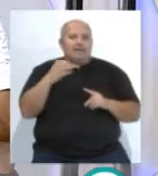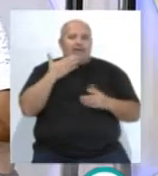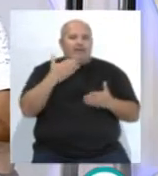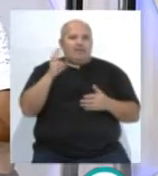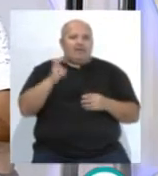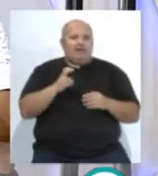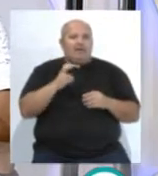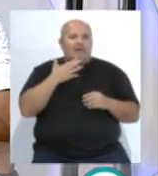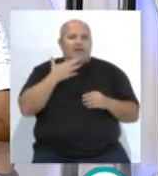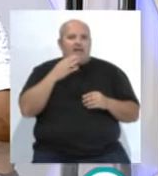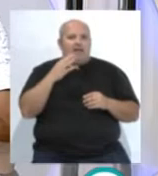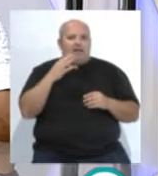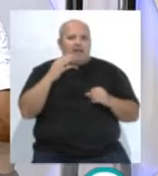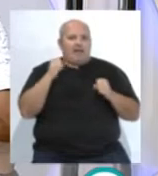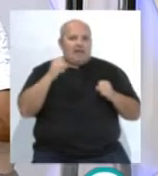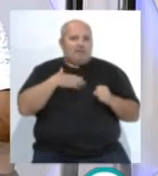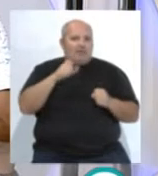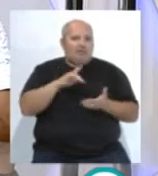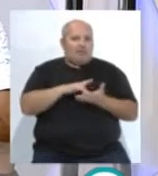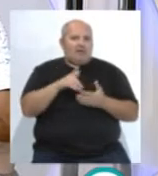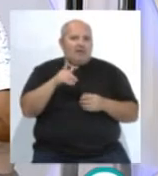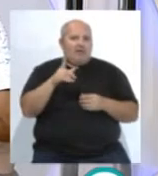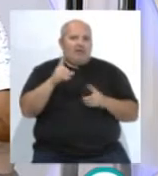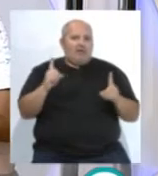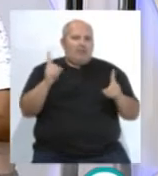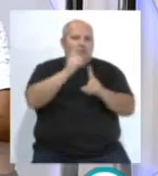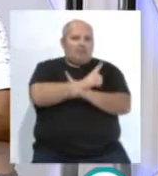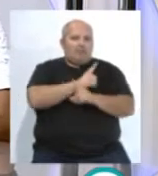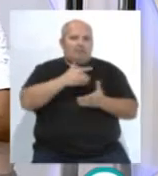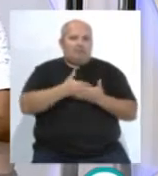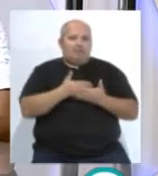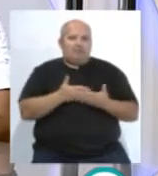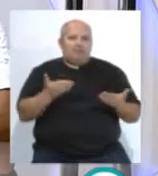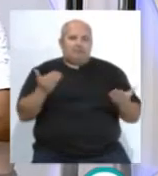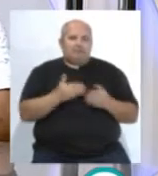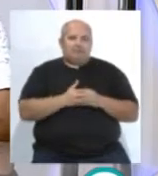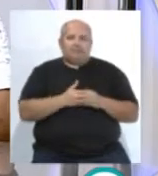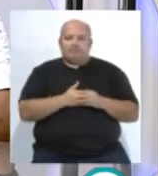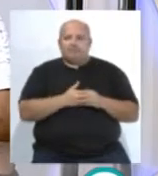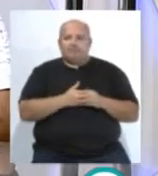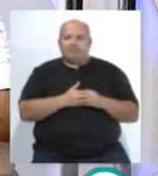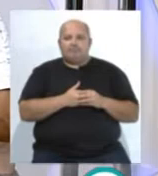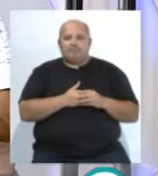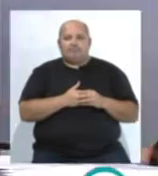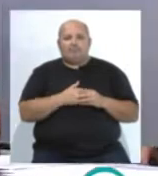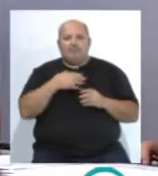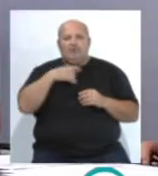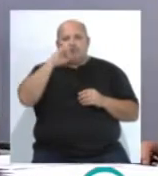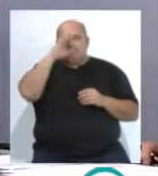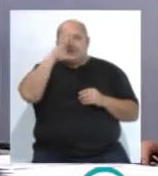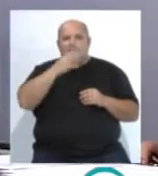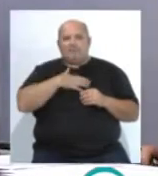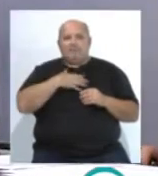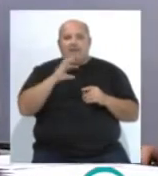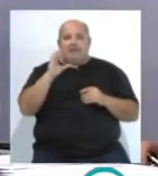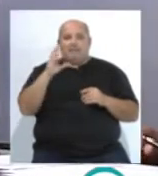a Álvaro Cervera, que lo sitúa además pierna cambiada allí en el extremo derecha y el pedazo de está jugando él. Para mí la sorpresa quizás de la alineación fue la